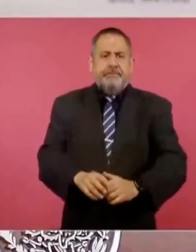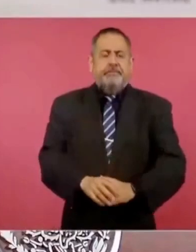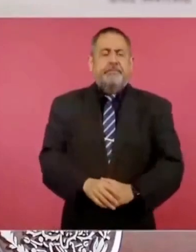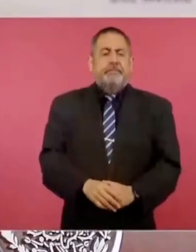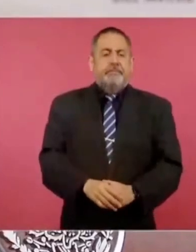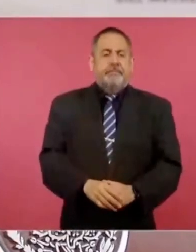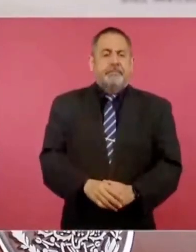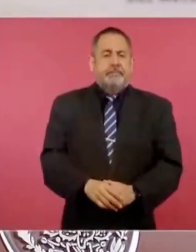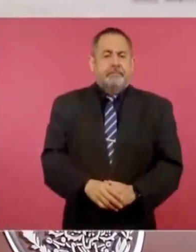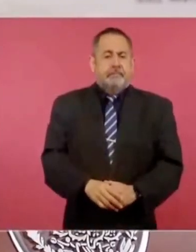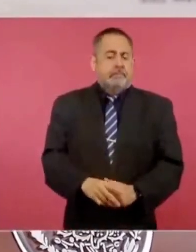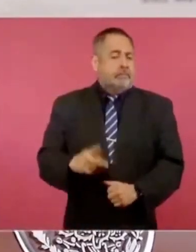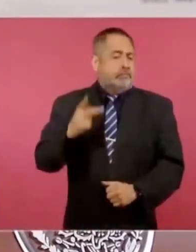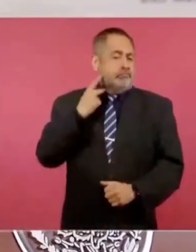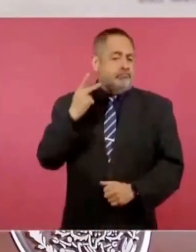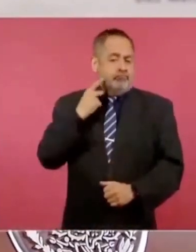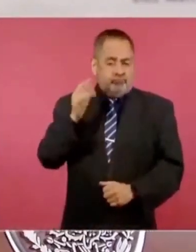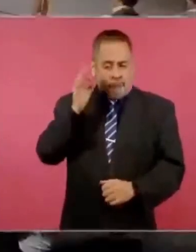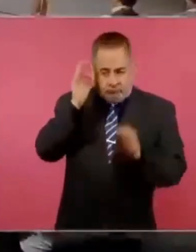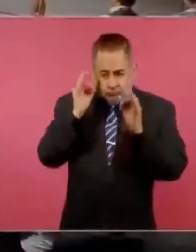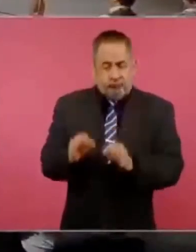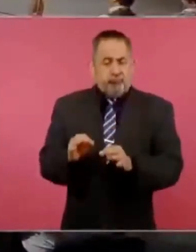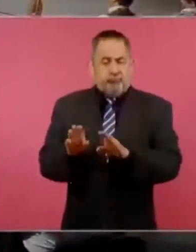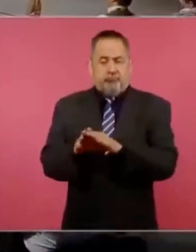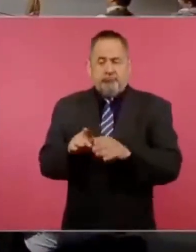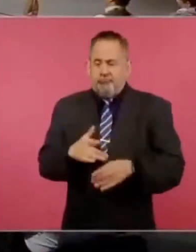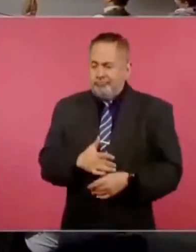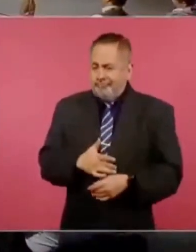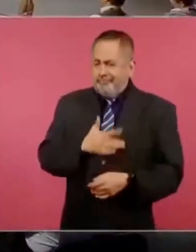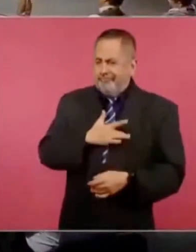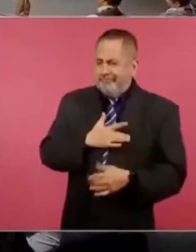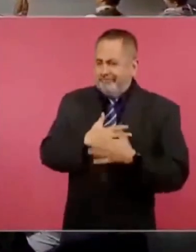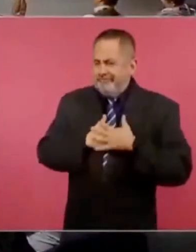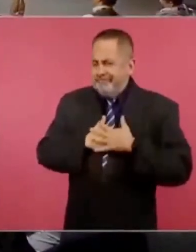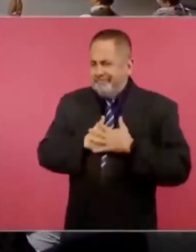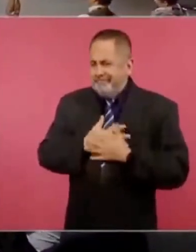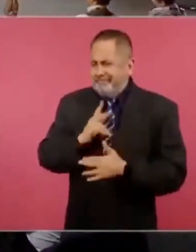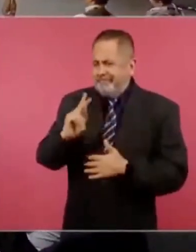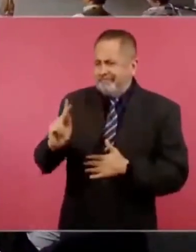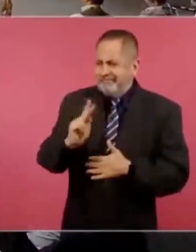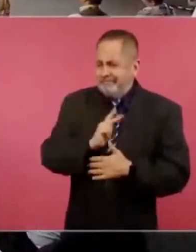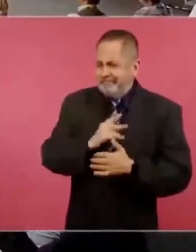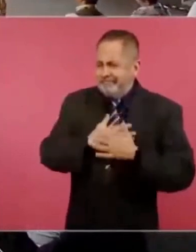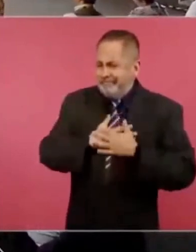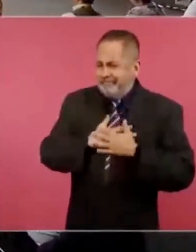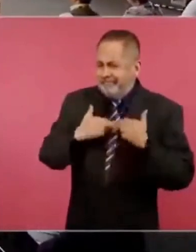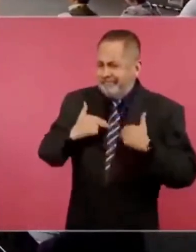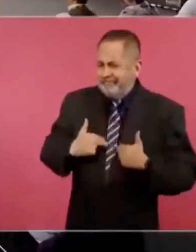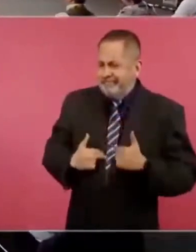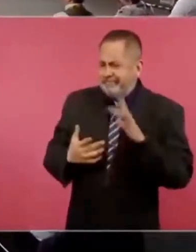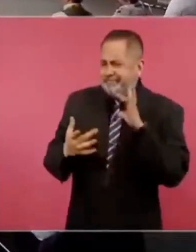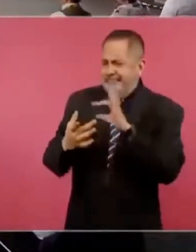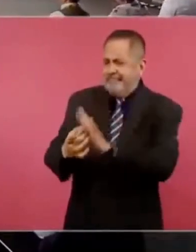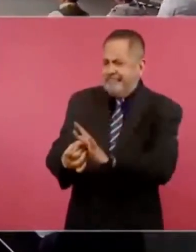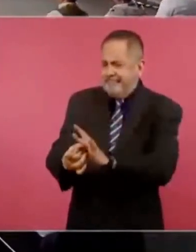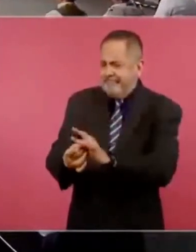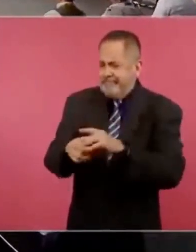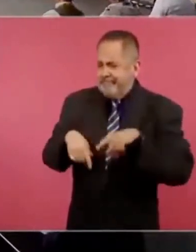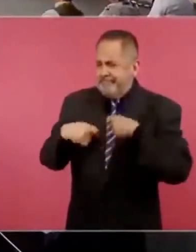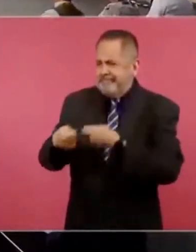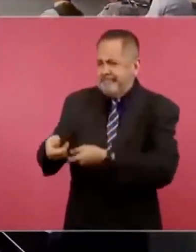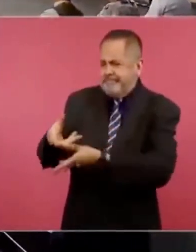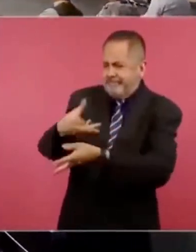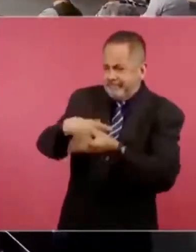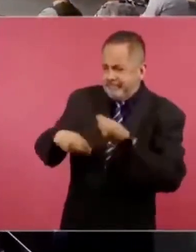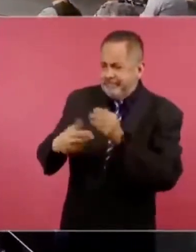La auténtica política es profundamente humana en su fundamento, en